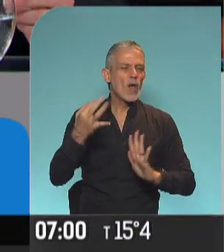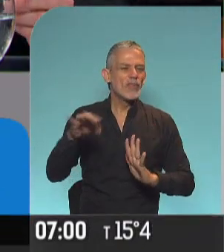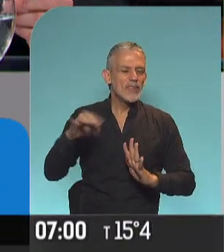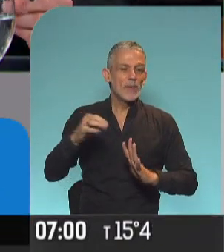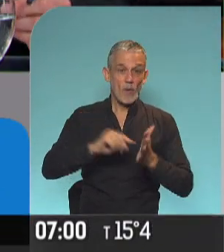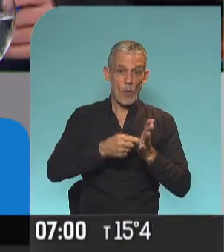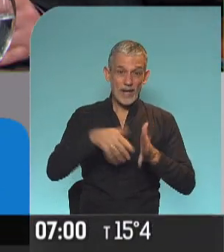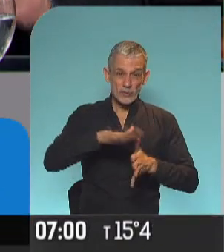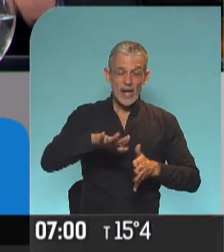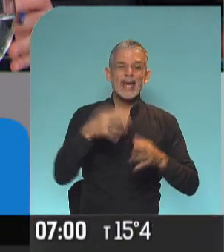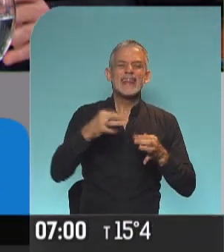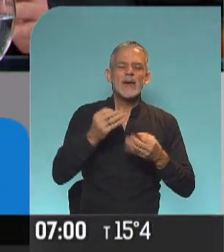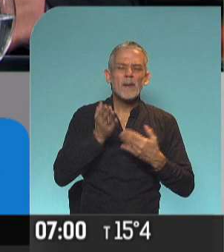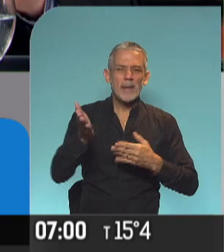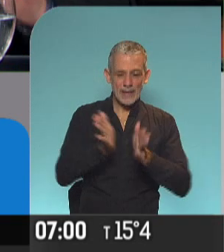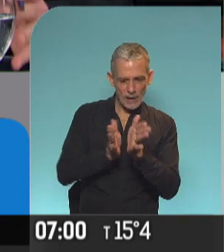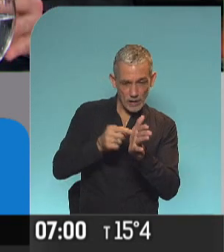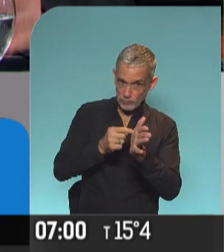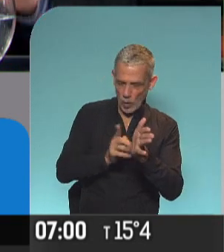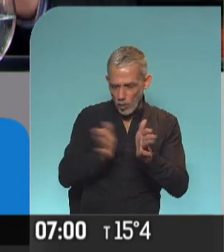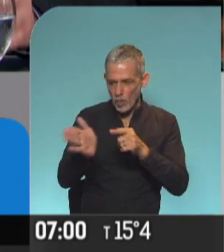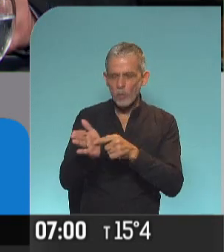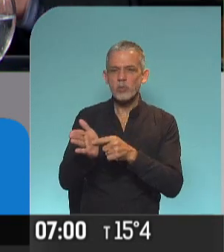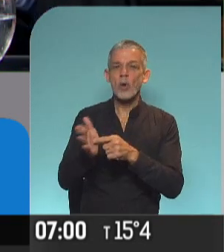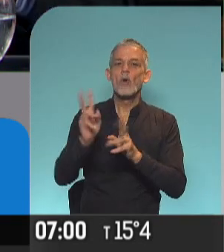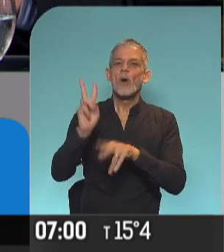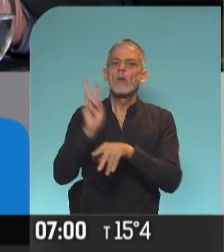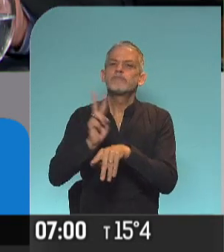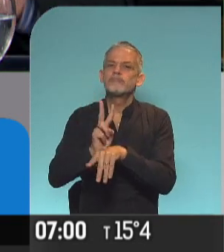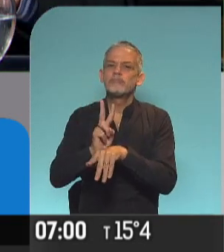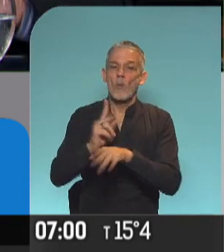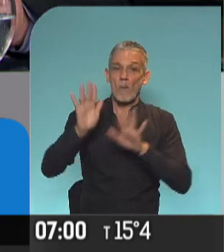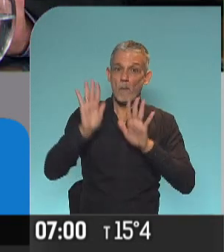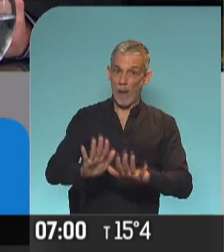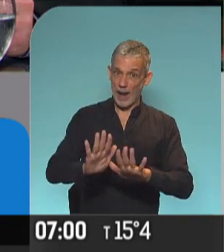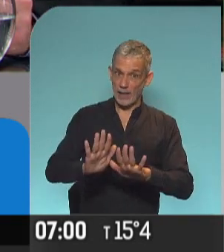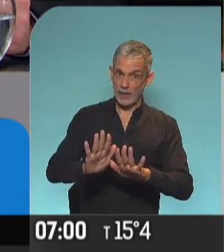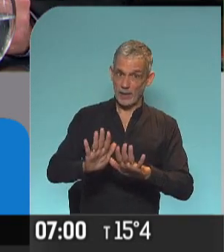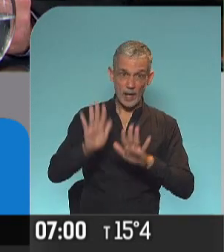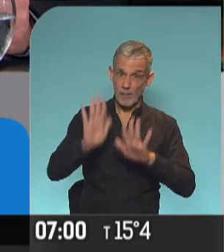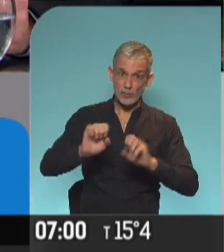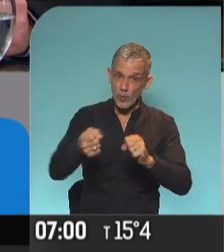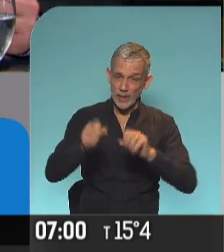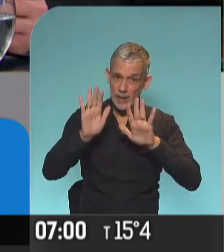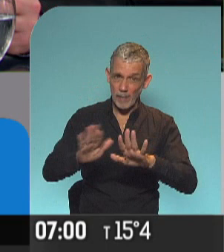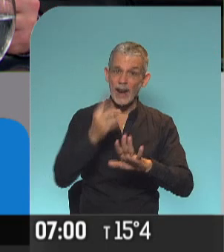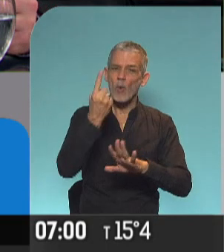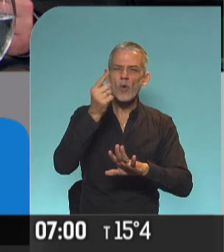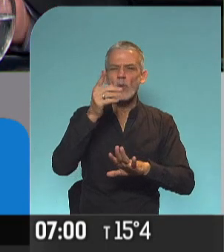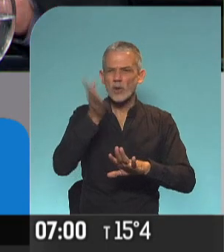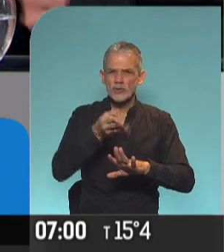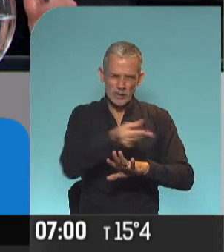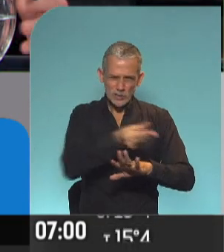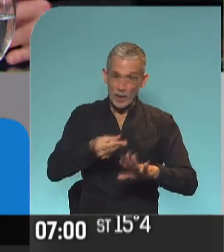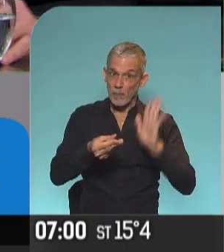pedir la Ciudad de Buenos Aires? Una medida cautelar que frene el traspaso de los fondos, esta detracción del 1 y pico